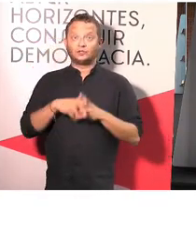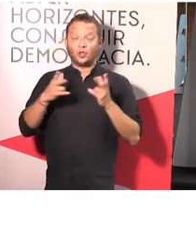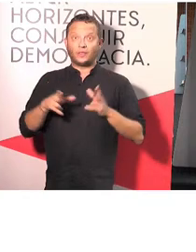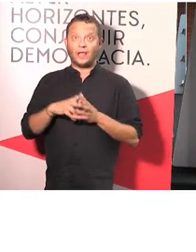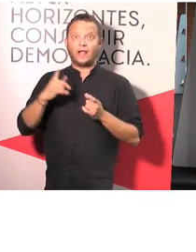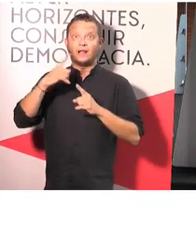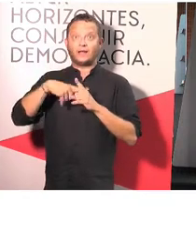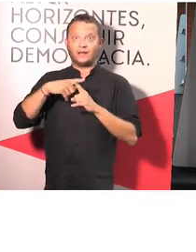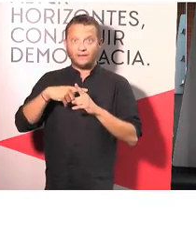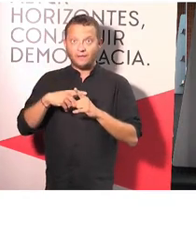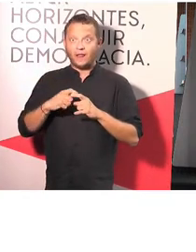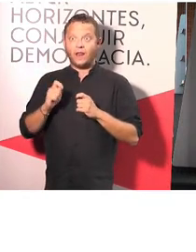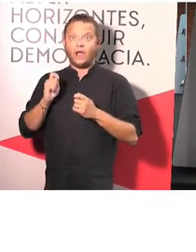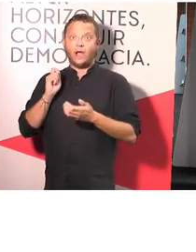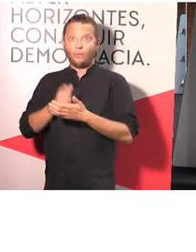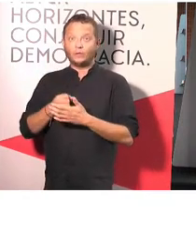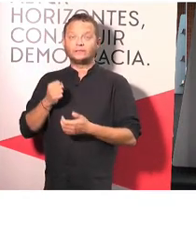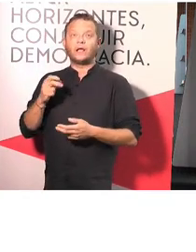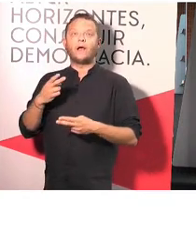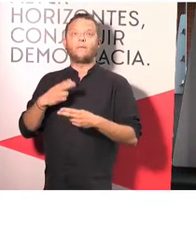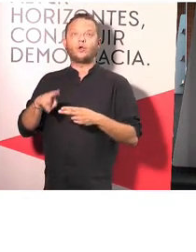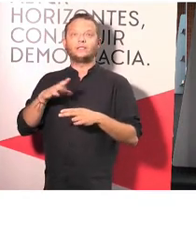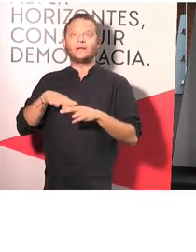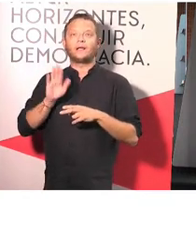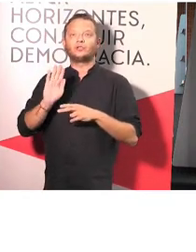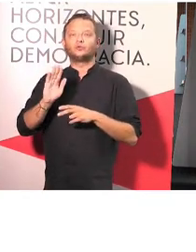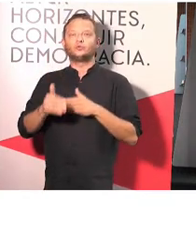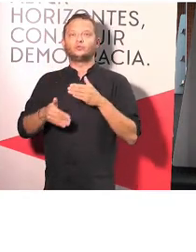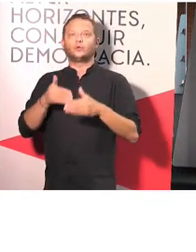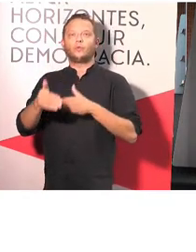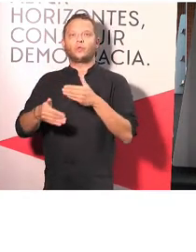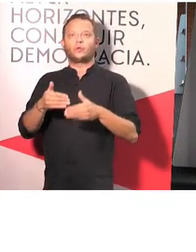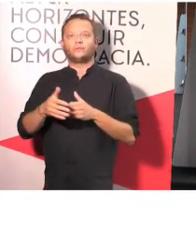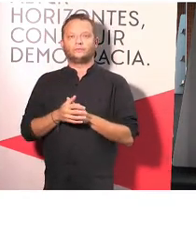de apuesta política para su promoción